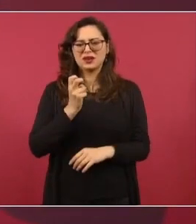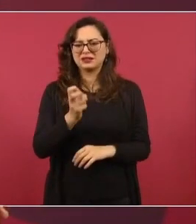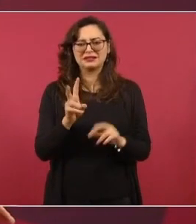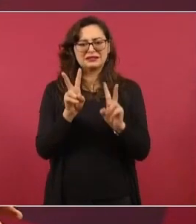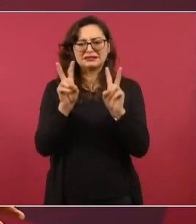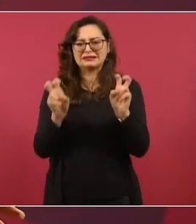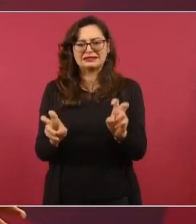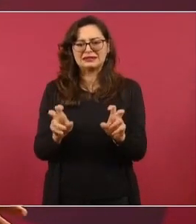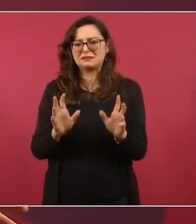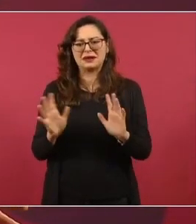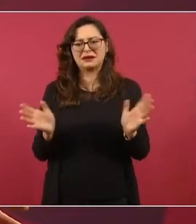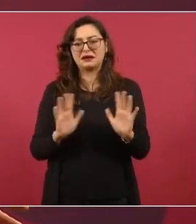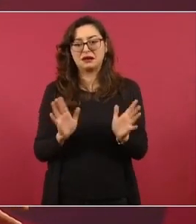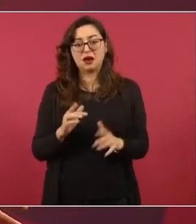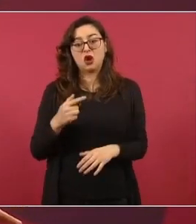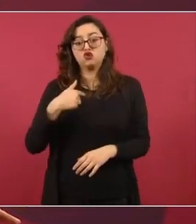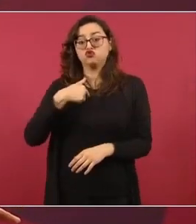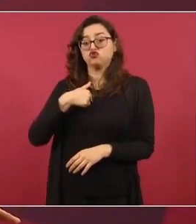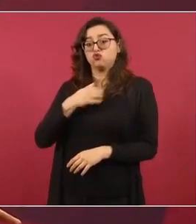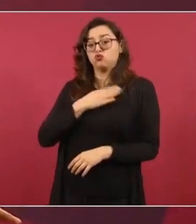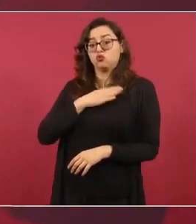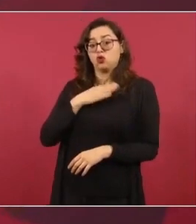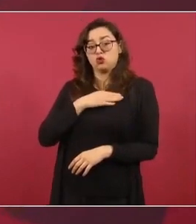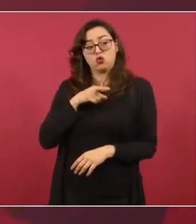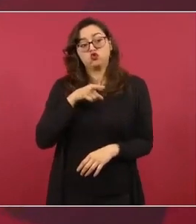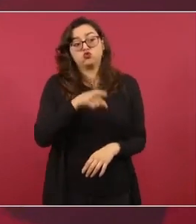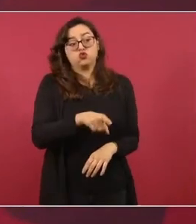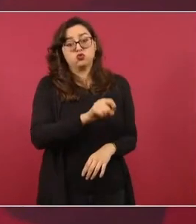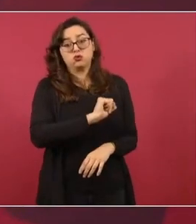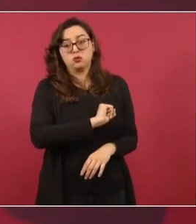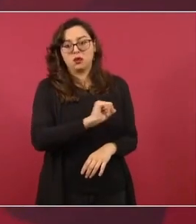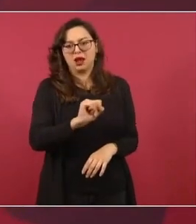Es una forma muy simplista,